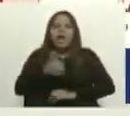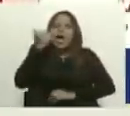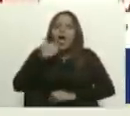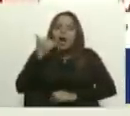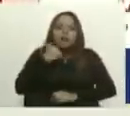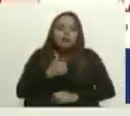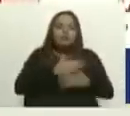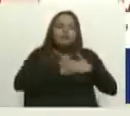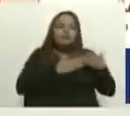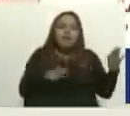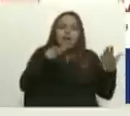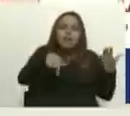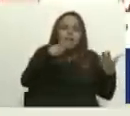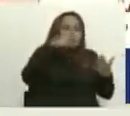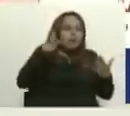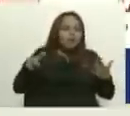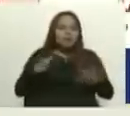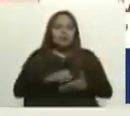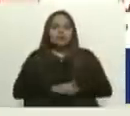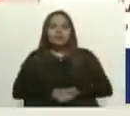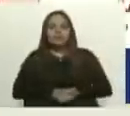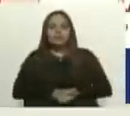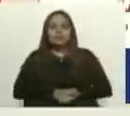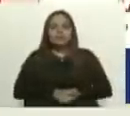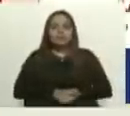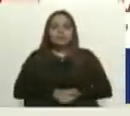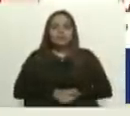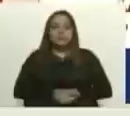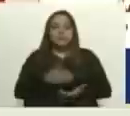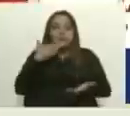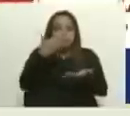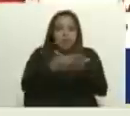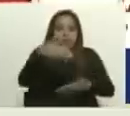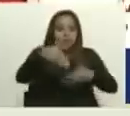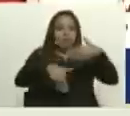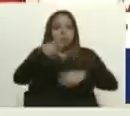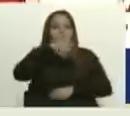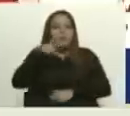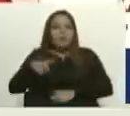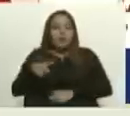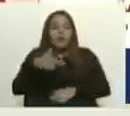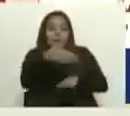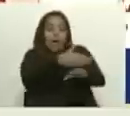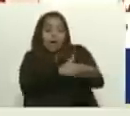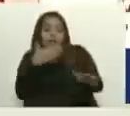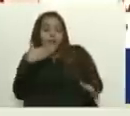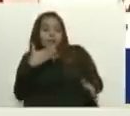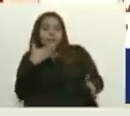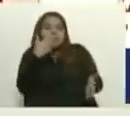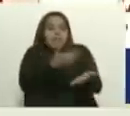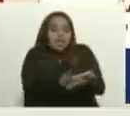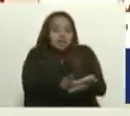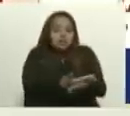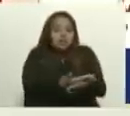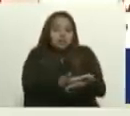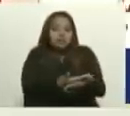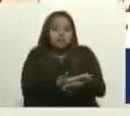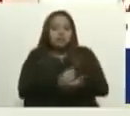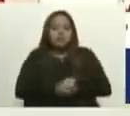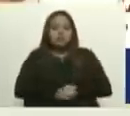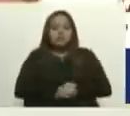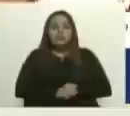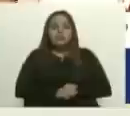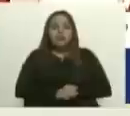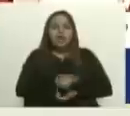la nobleza de este pueblo, pidiendo el voto del pueblo que ellos pidieron antes que los bombardearan. Y tú